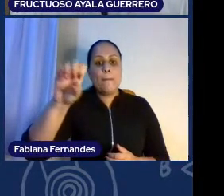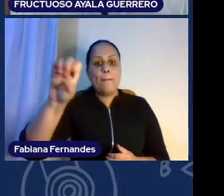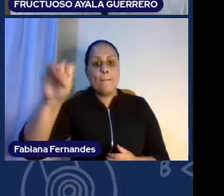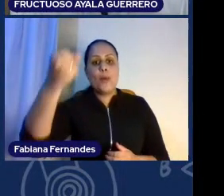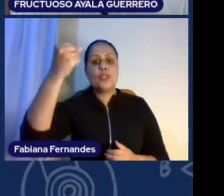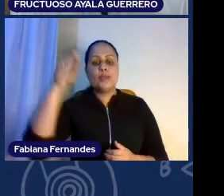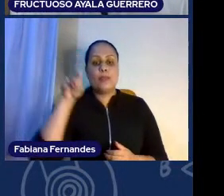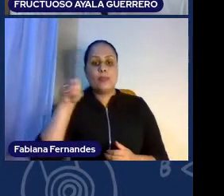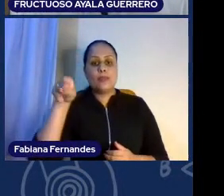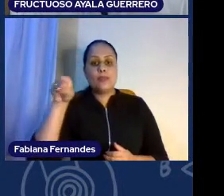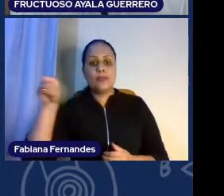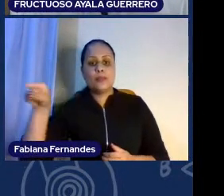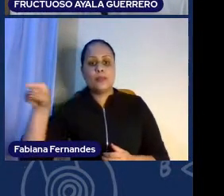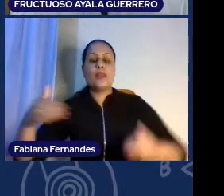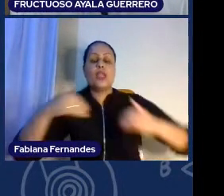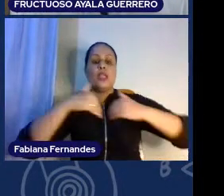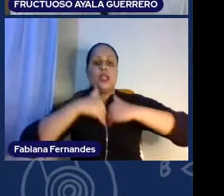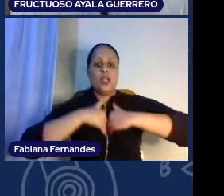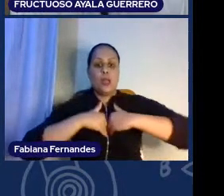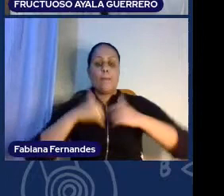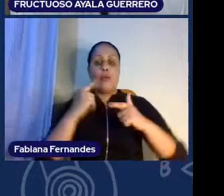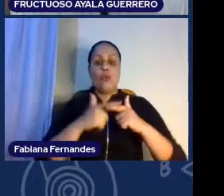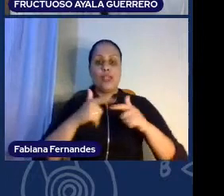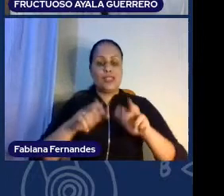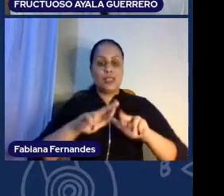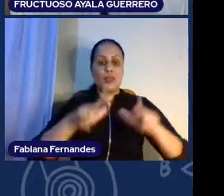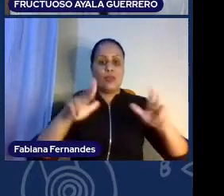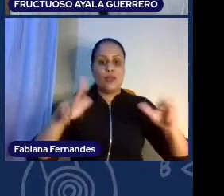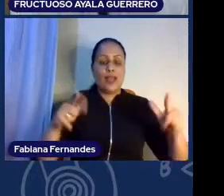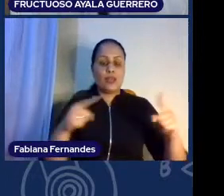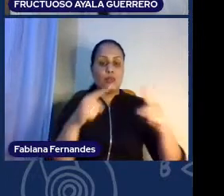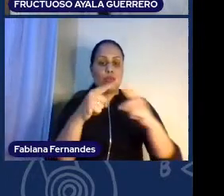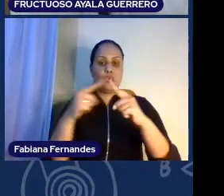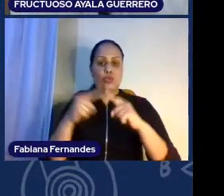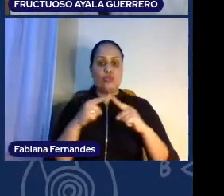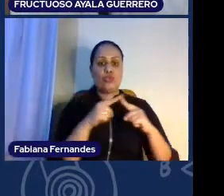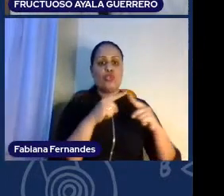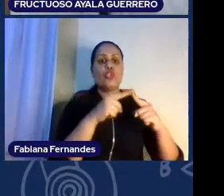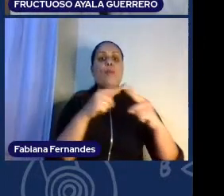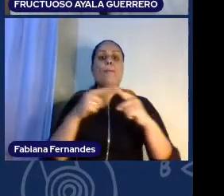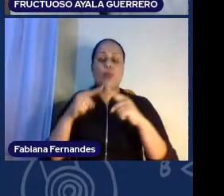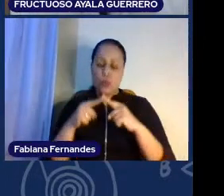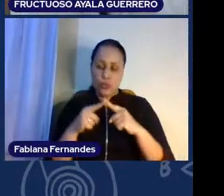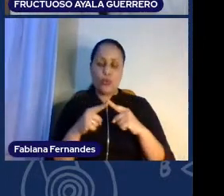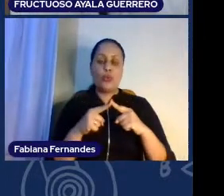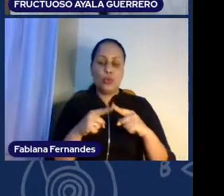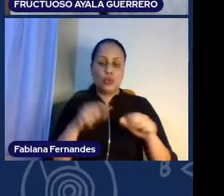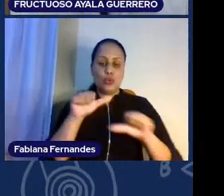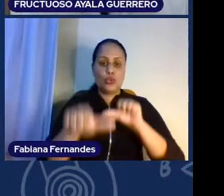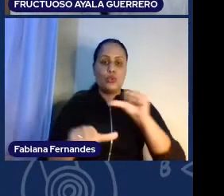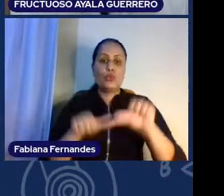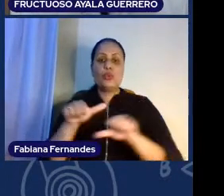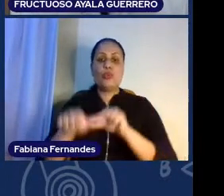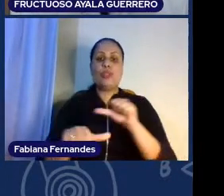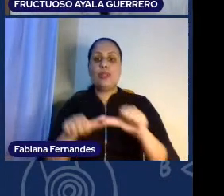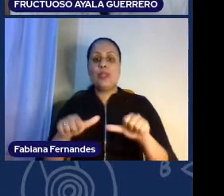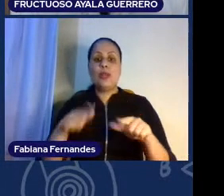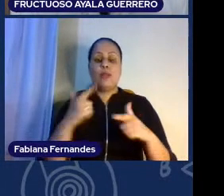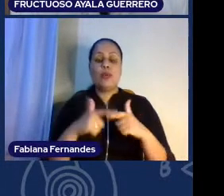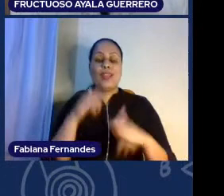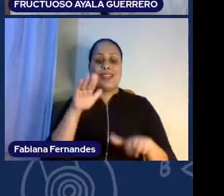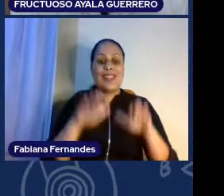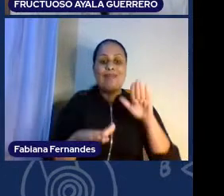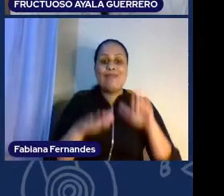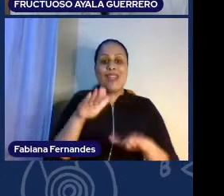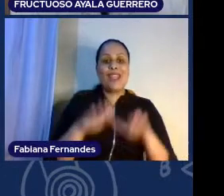presentar diferentes tipos de alteraciones, dependiendo del área cerebral lesionada